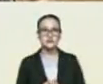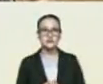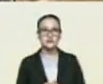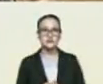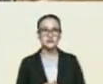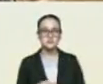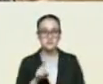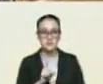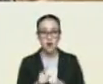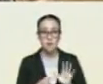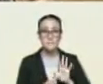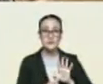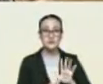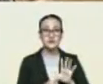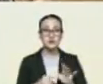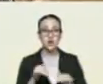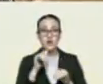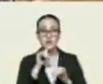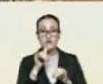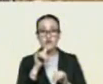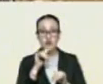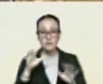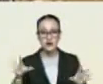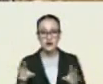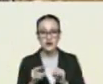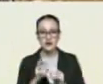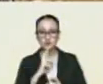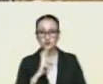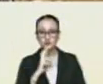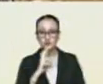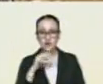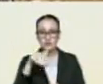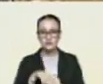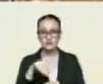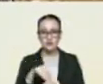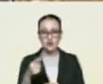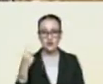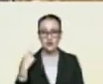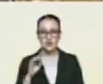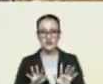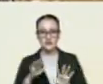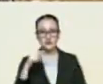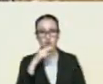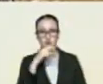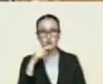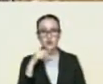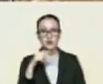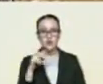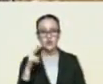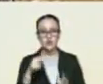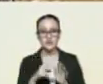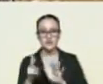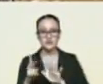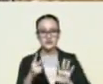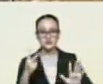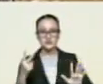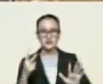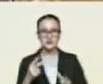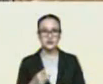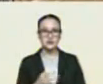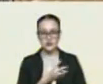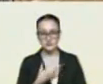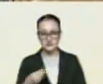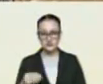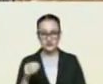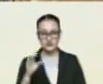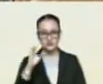la presentación del informe de los resultados electorales del pasado 15 de octubre de 2017 por parte de la presidenta